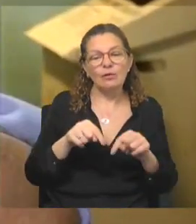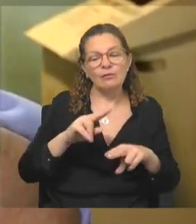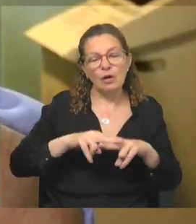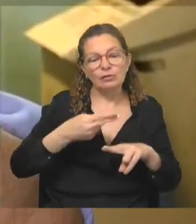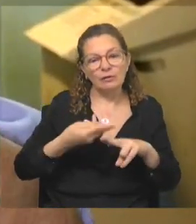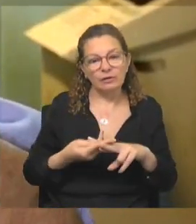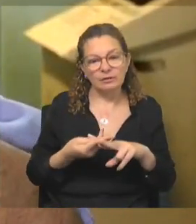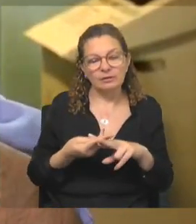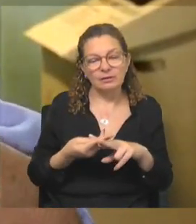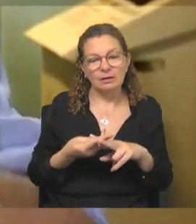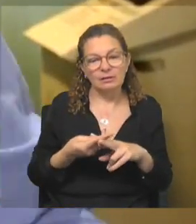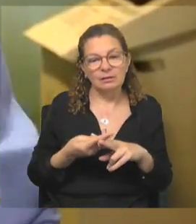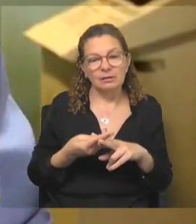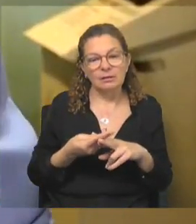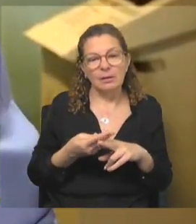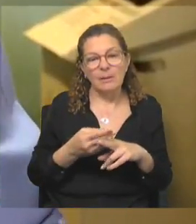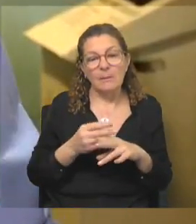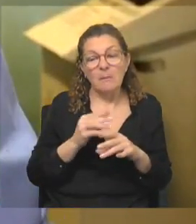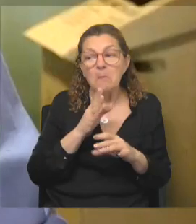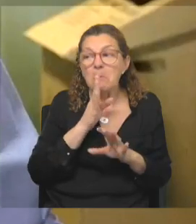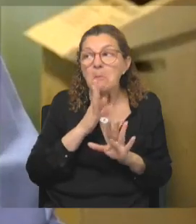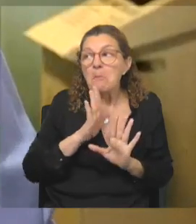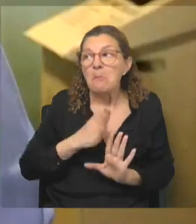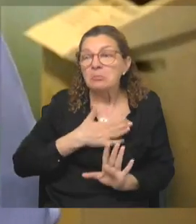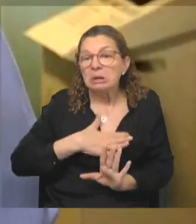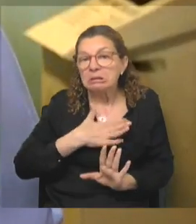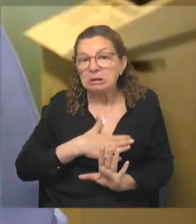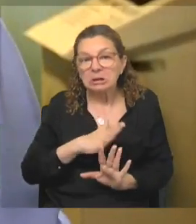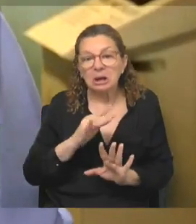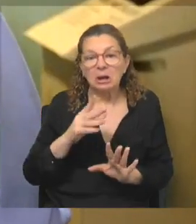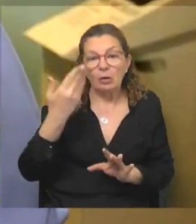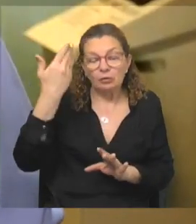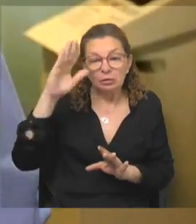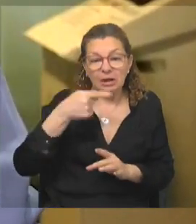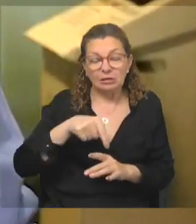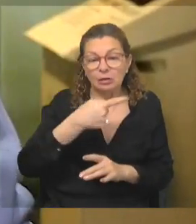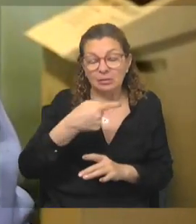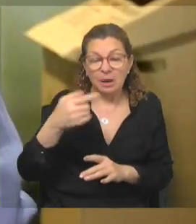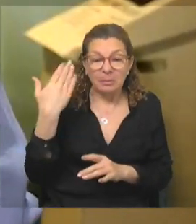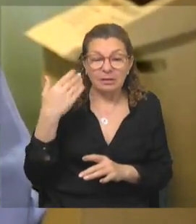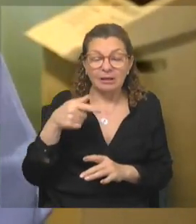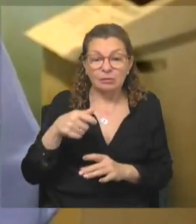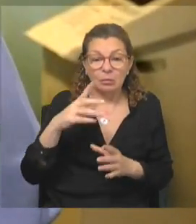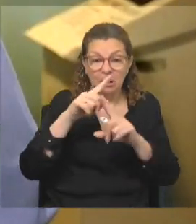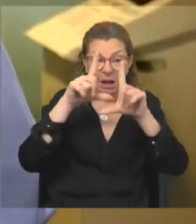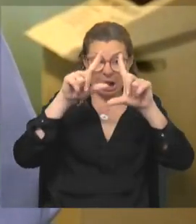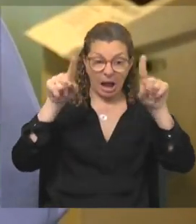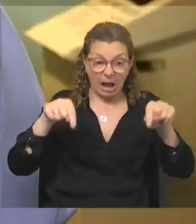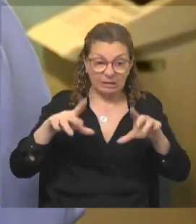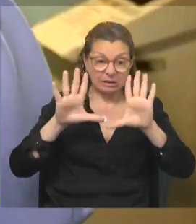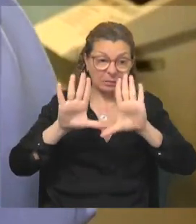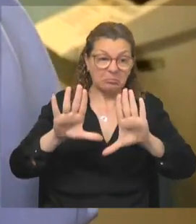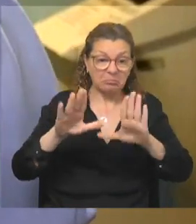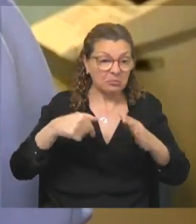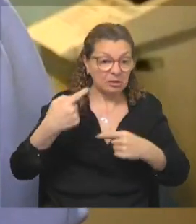reiterar ante la pasividad de las autoridades porque Esto ocurrió la semana pasada y ese cartel sigue allí y a esto se